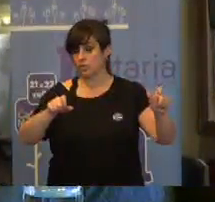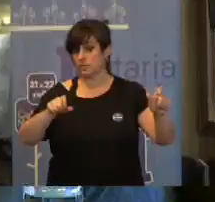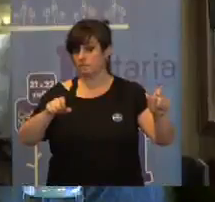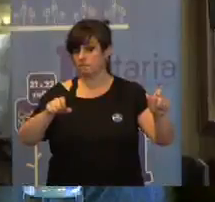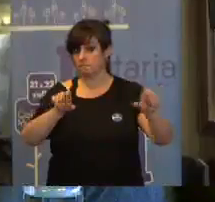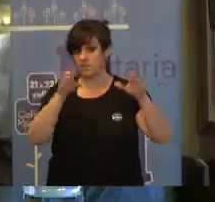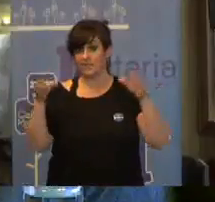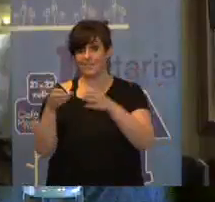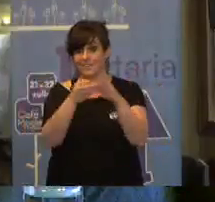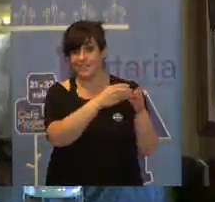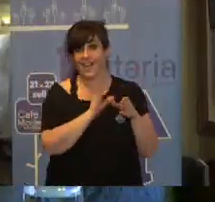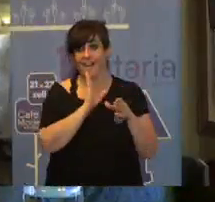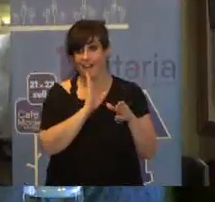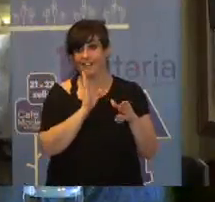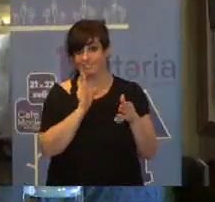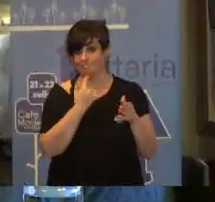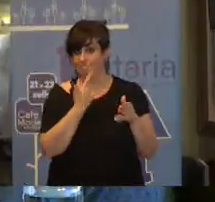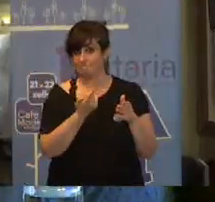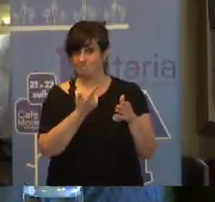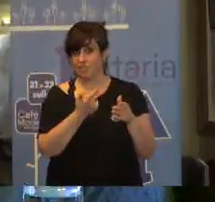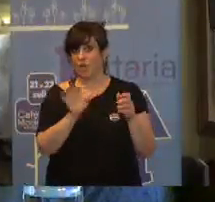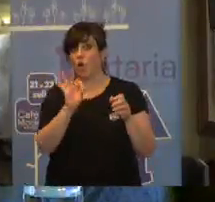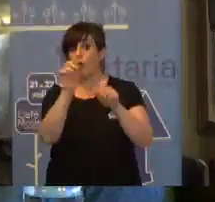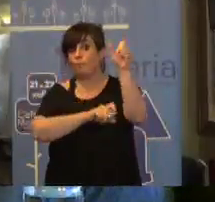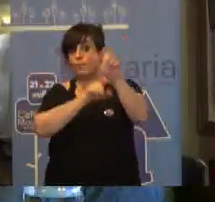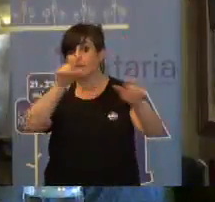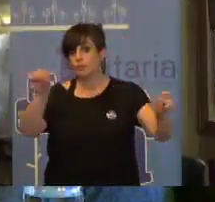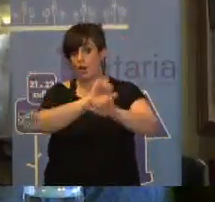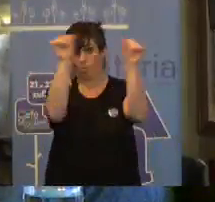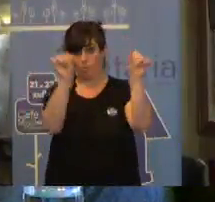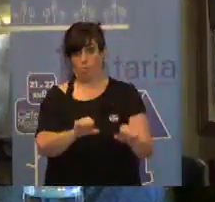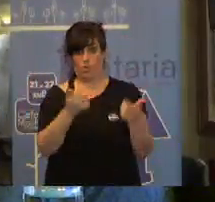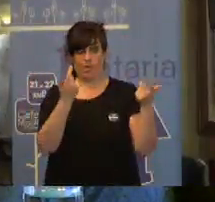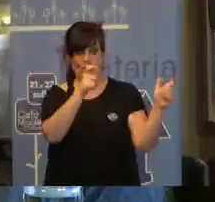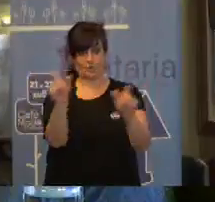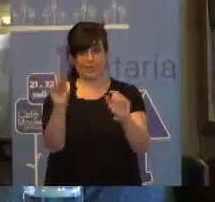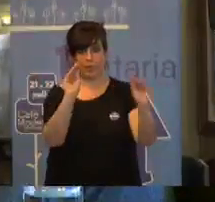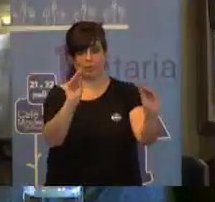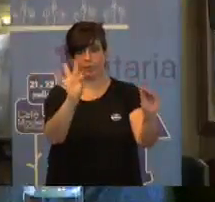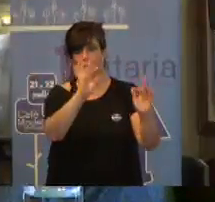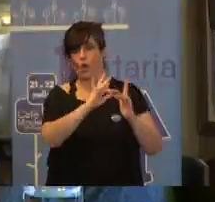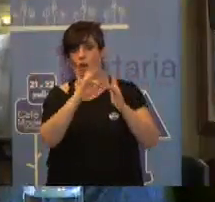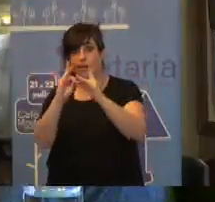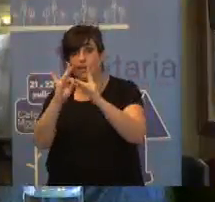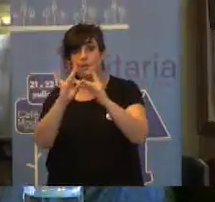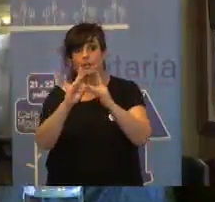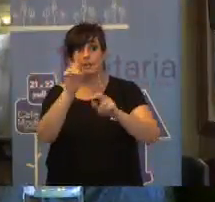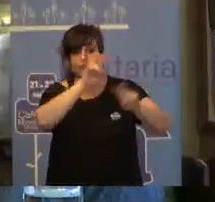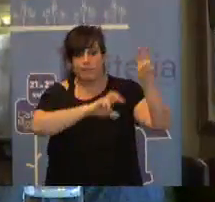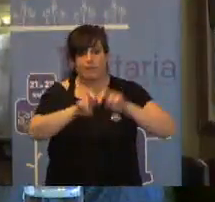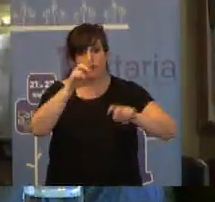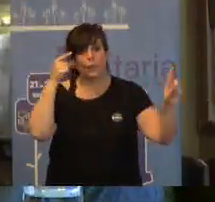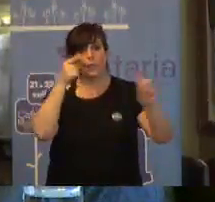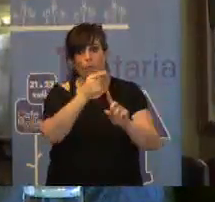das tribus, como decía Carmen, ou estas persoas que son referentes dentro dos seus sectores e que o que nos poden aportar, como decía